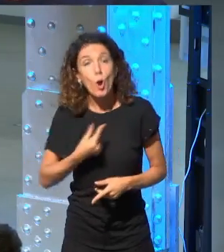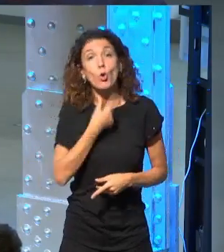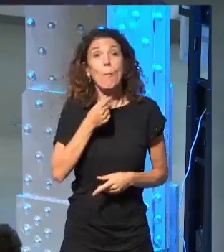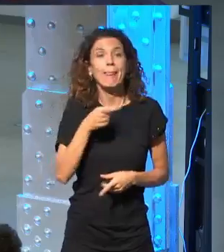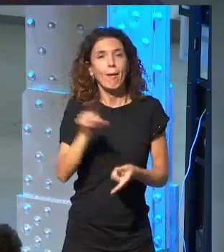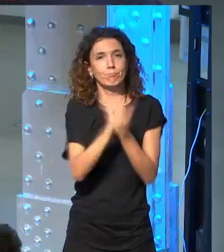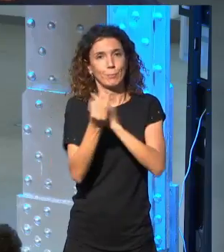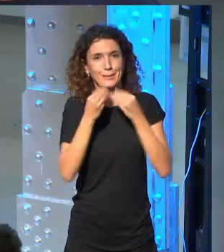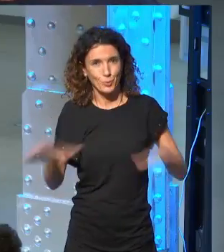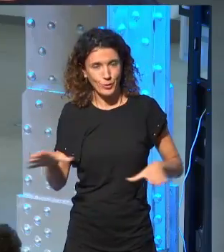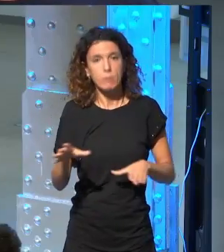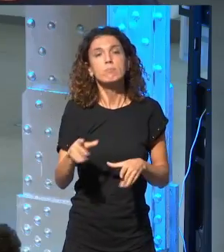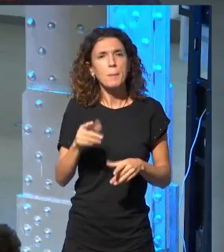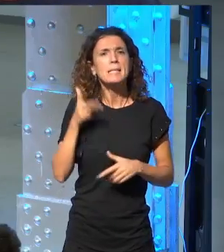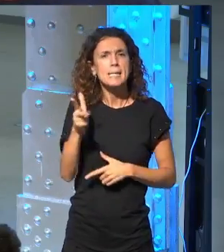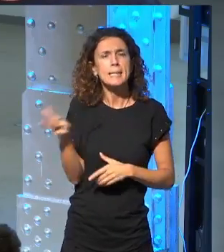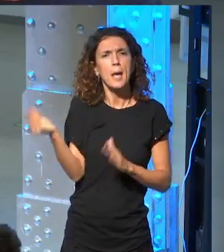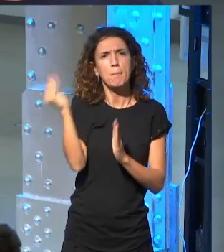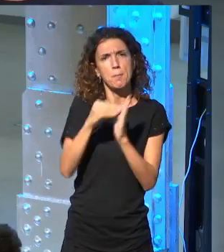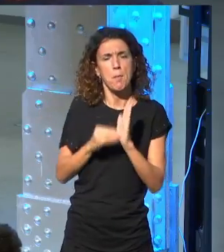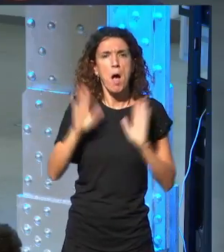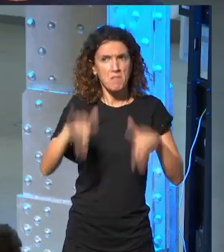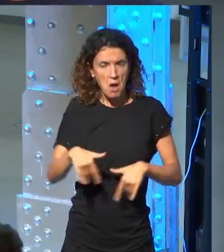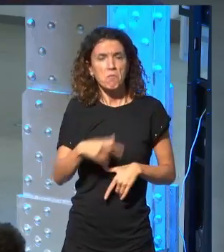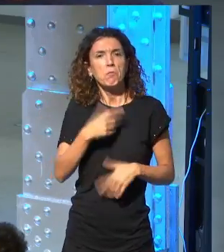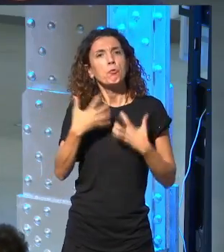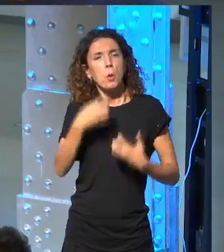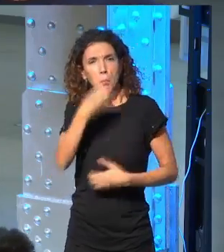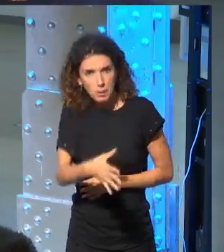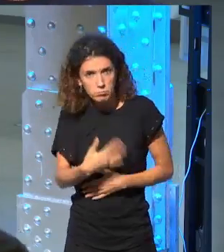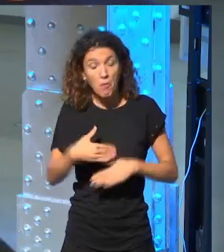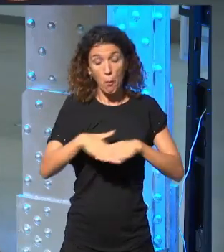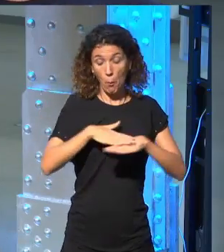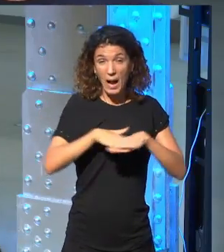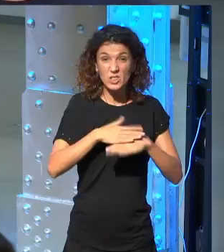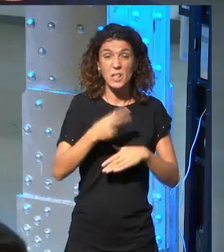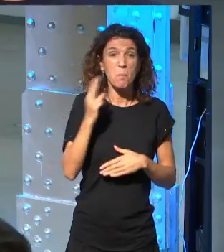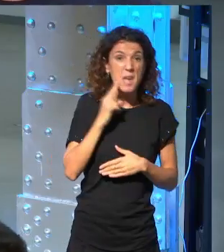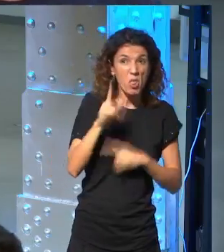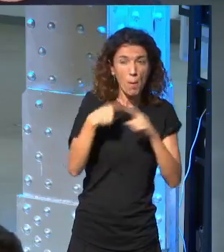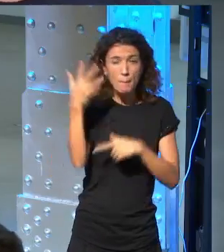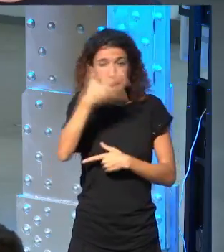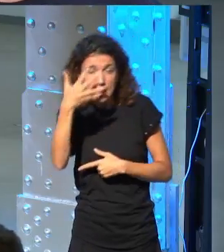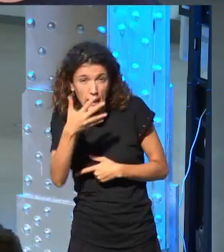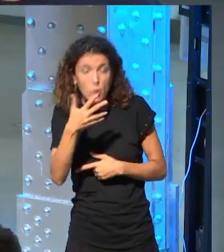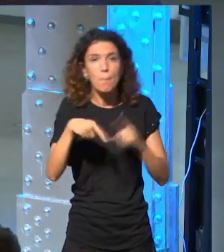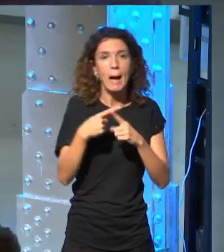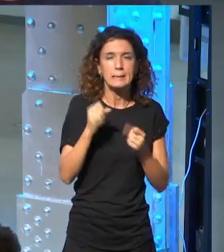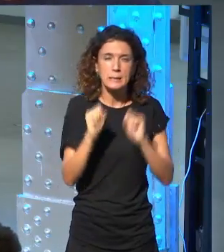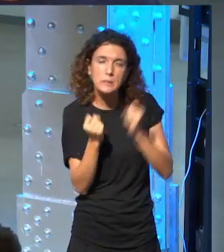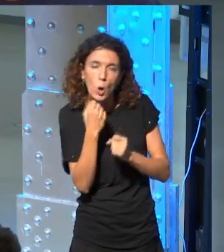comedia, pero voy a meter chistes que creo que van a funcionar muy bien porque con una base de thriller y historia de misterio y momentos un poco de